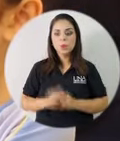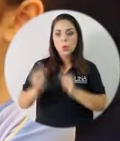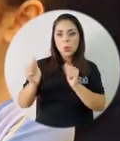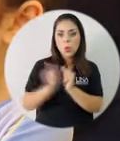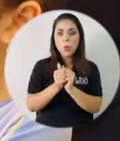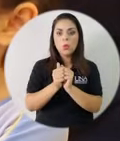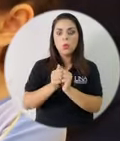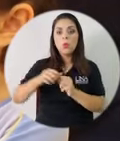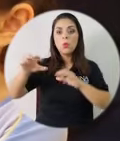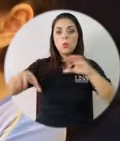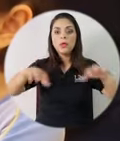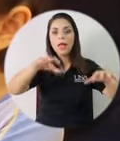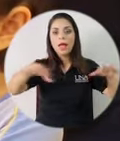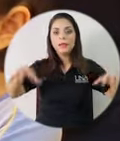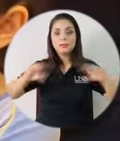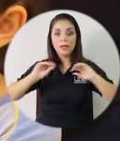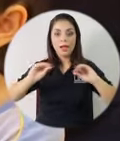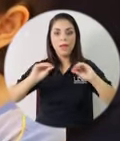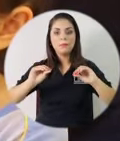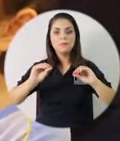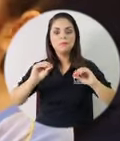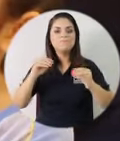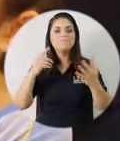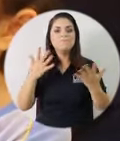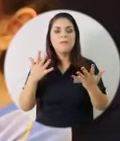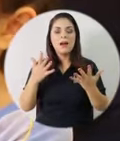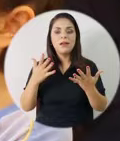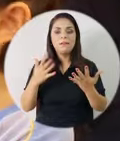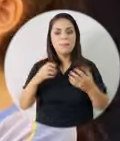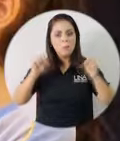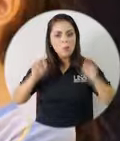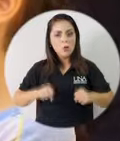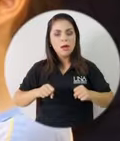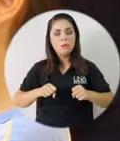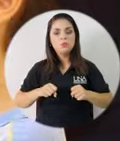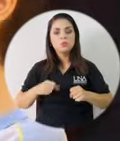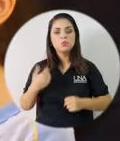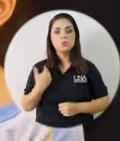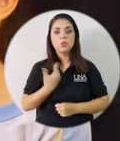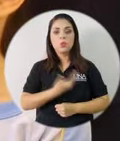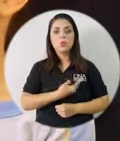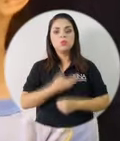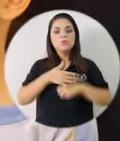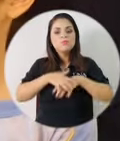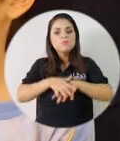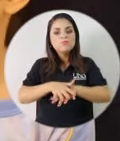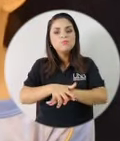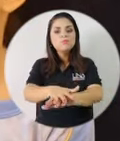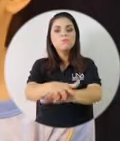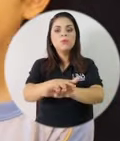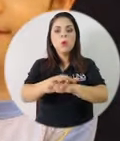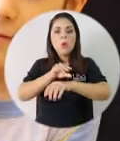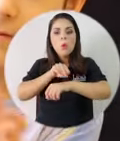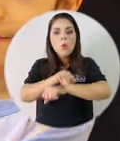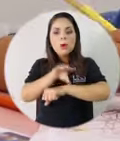de unidades académicas para que desde ahí nosotros podamos